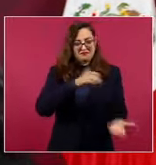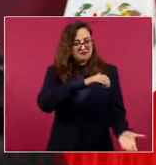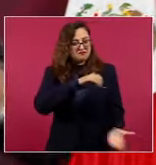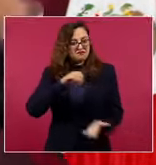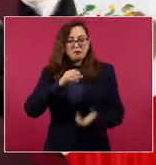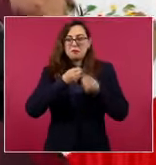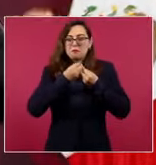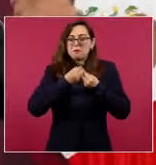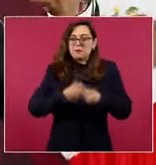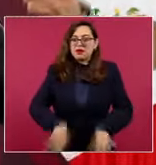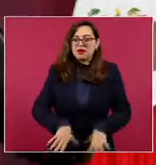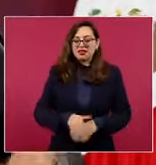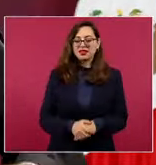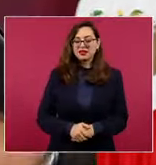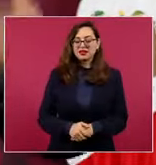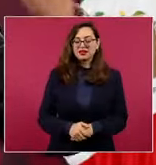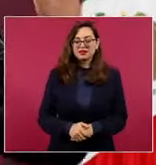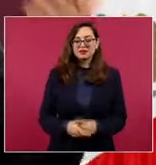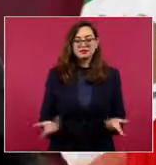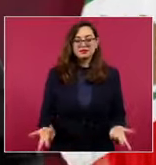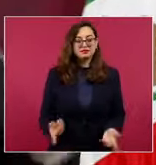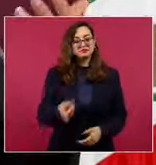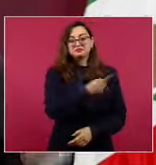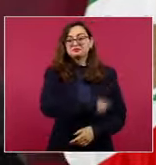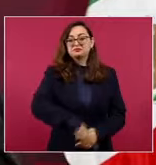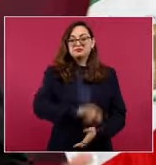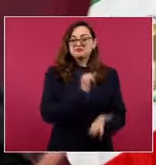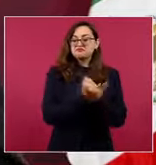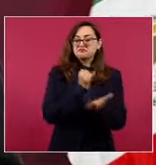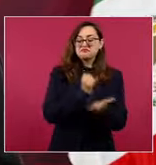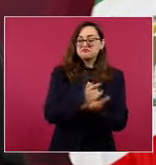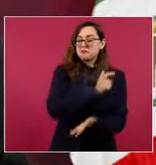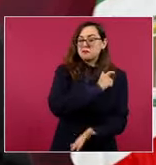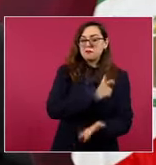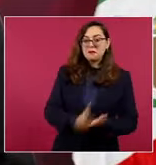porque se condonaban los impuestos, no pagaban impuestos